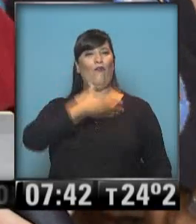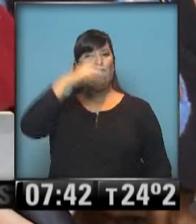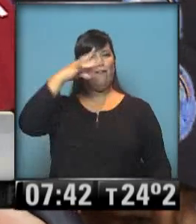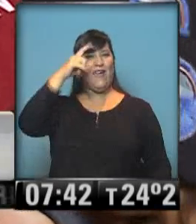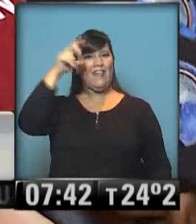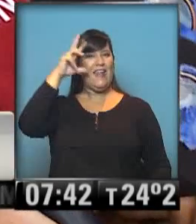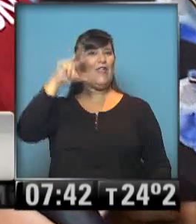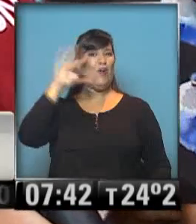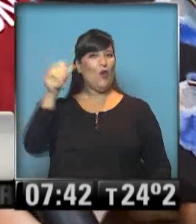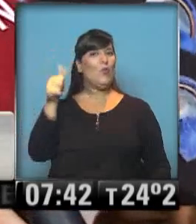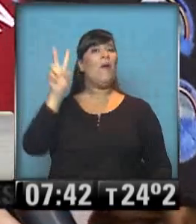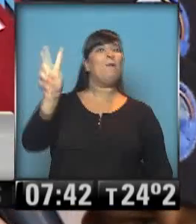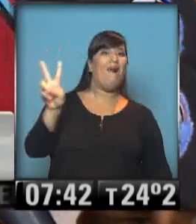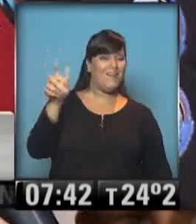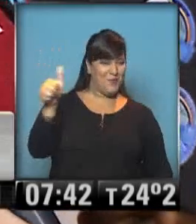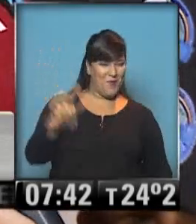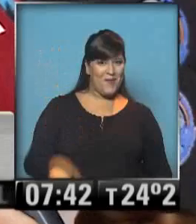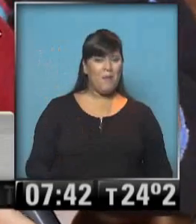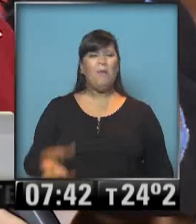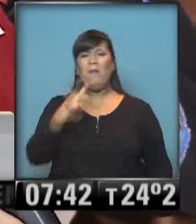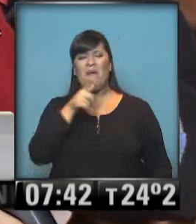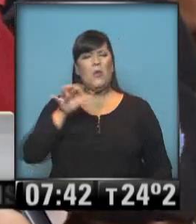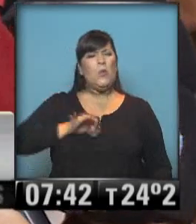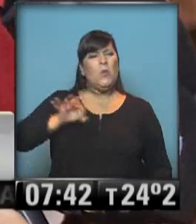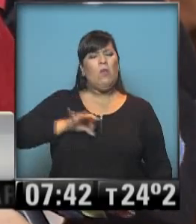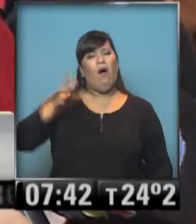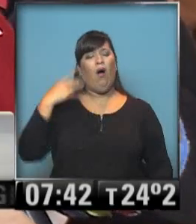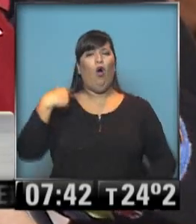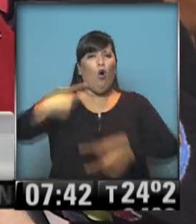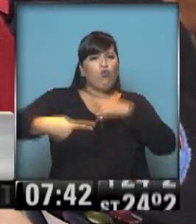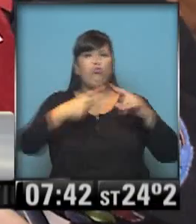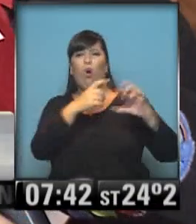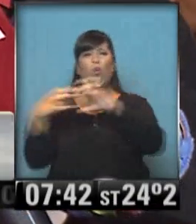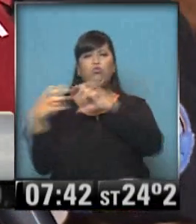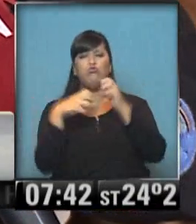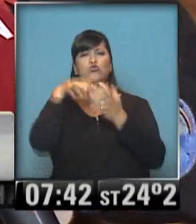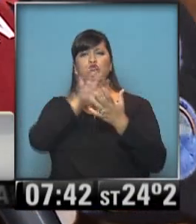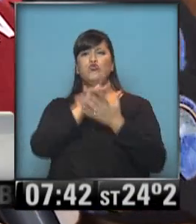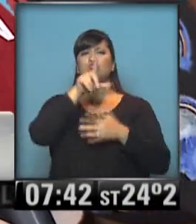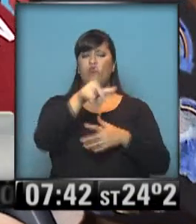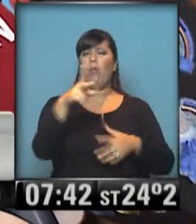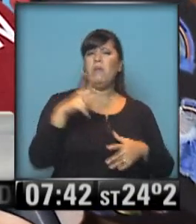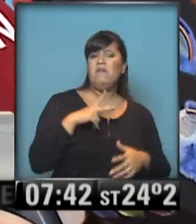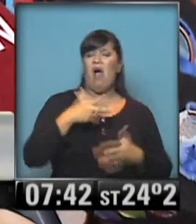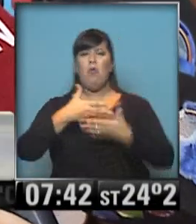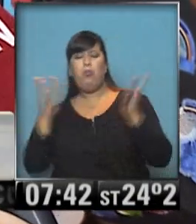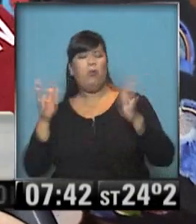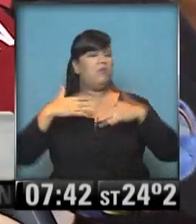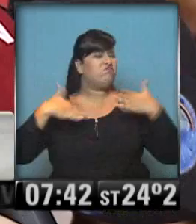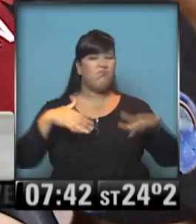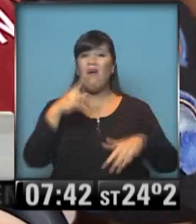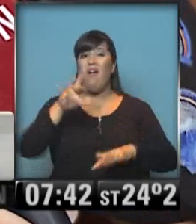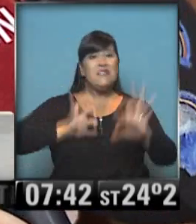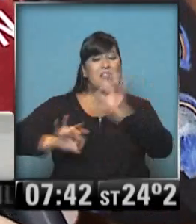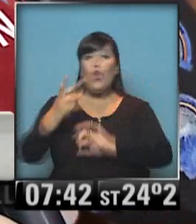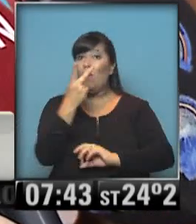mar me parece antiguo discutiendo si la gestión es pública o privada en el siglo XXI lo que